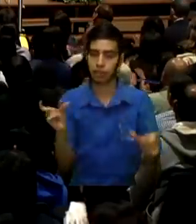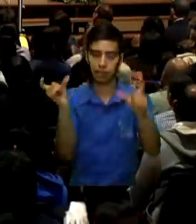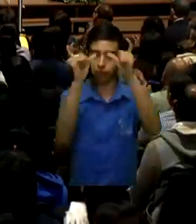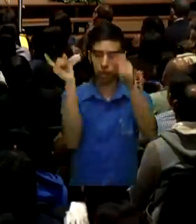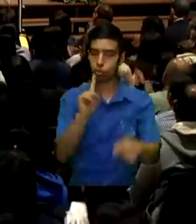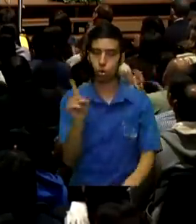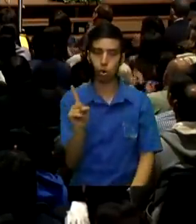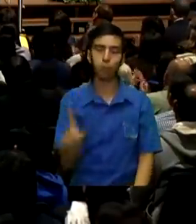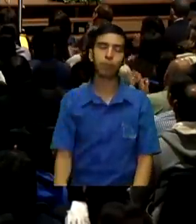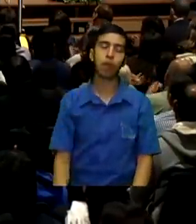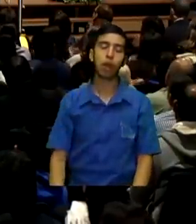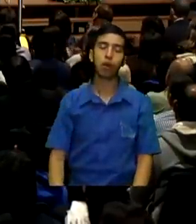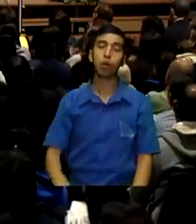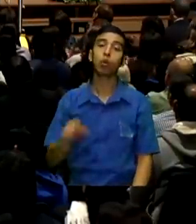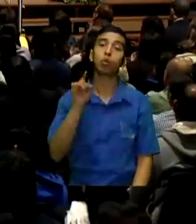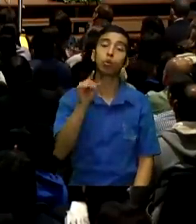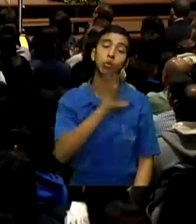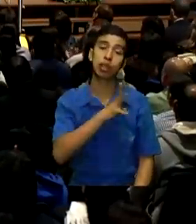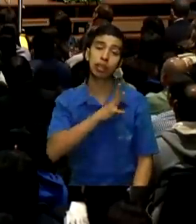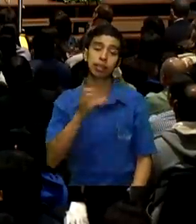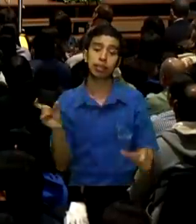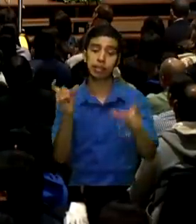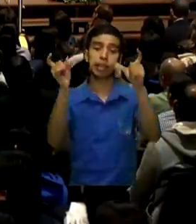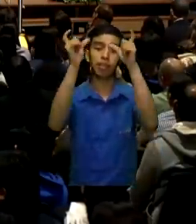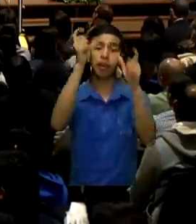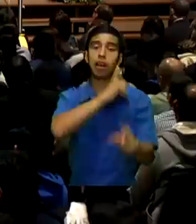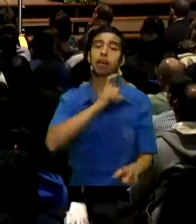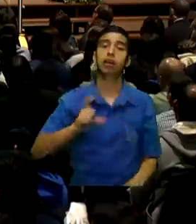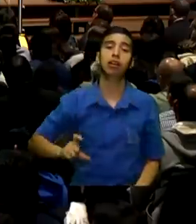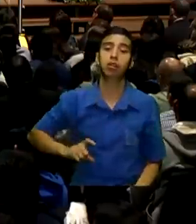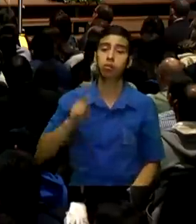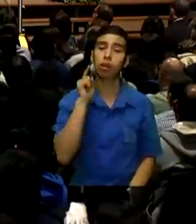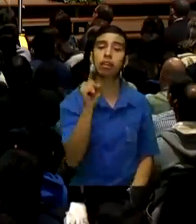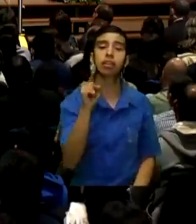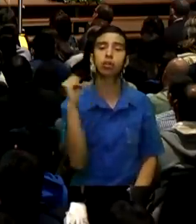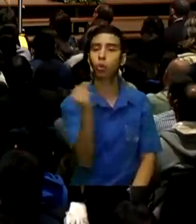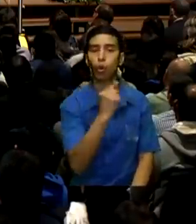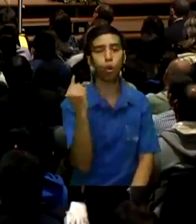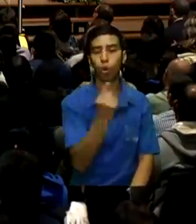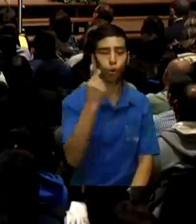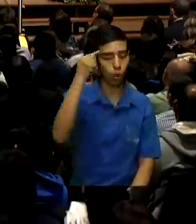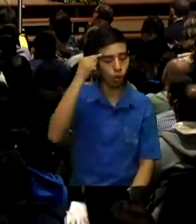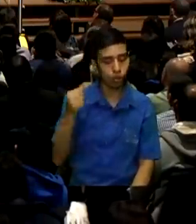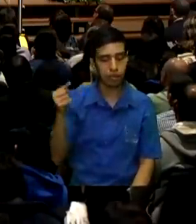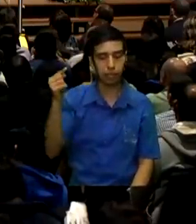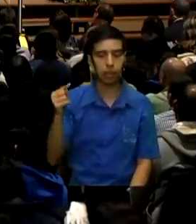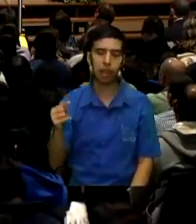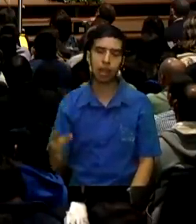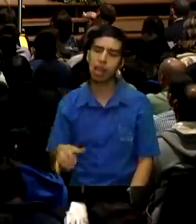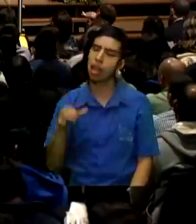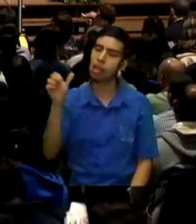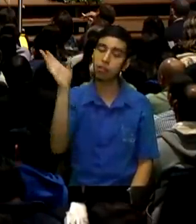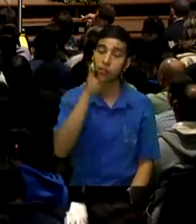Todos los días, no, de eso es de plano. Qué triste tener que esperar una fecha, hermano.